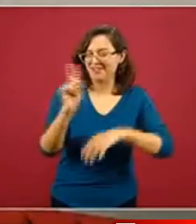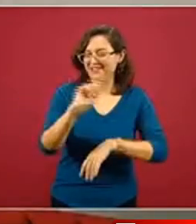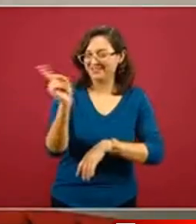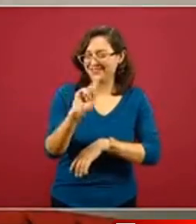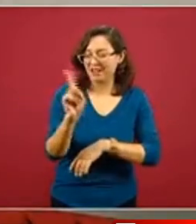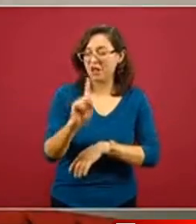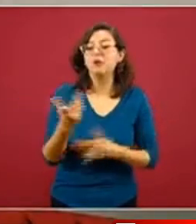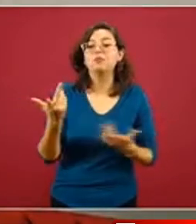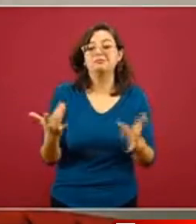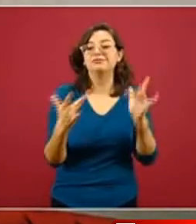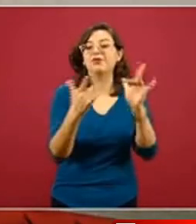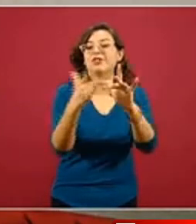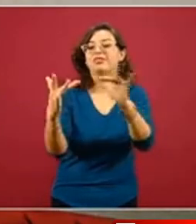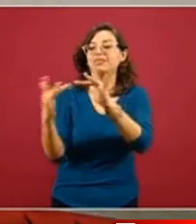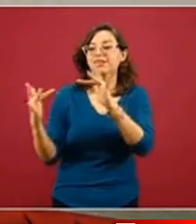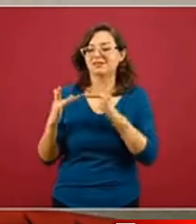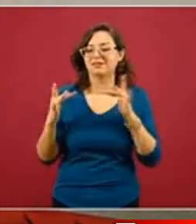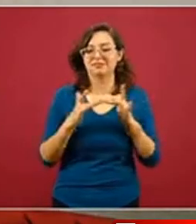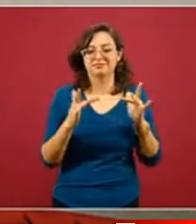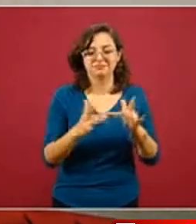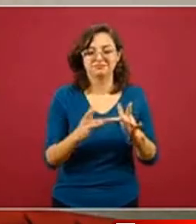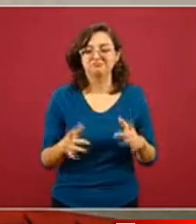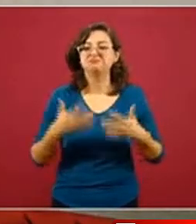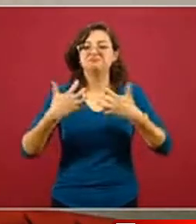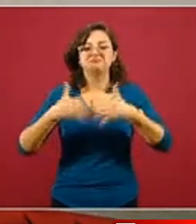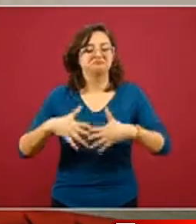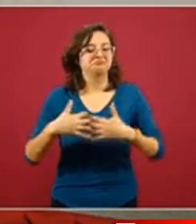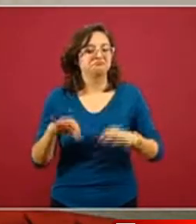estamos funcionando de maravilla.